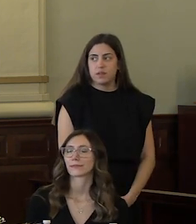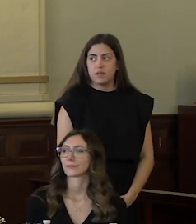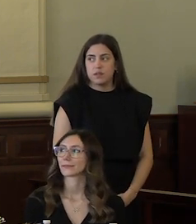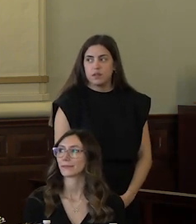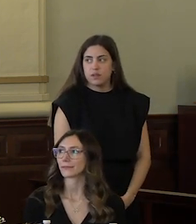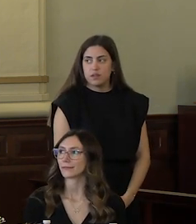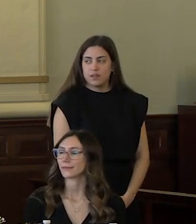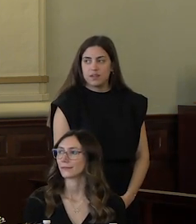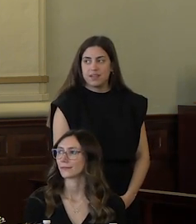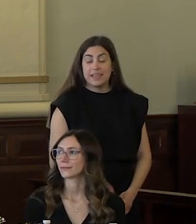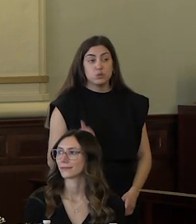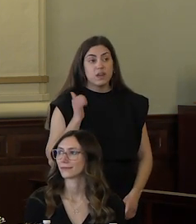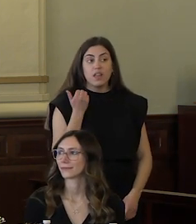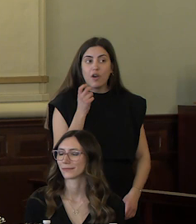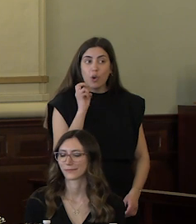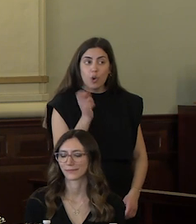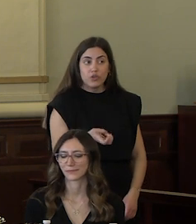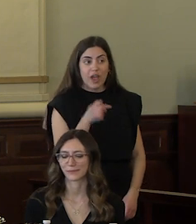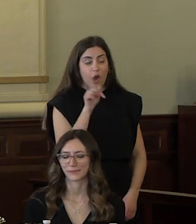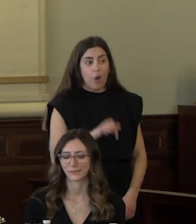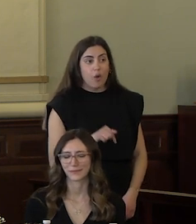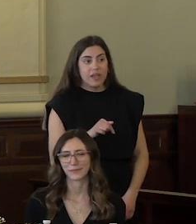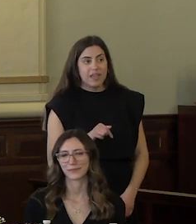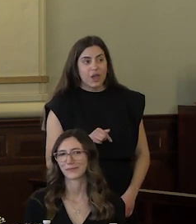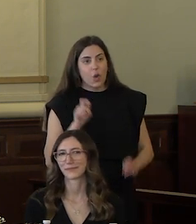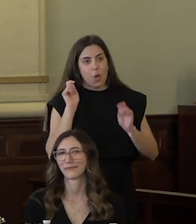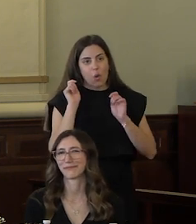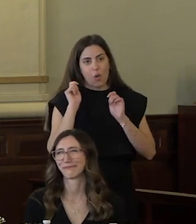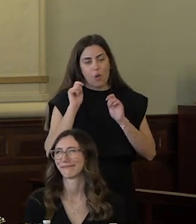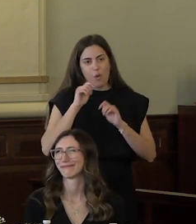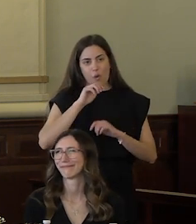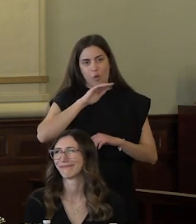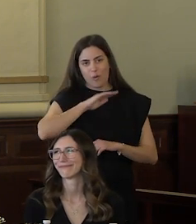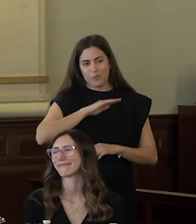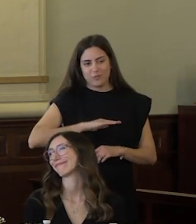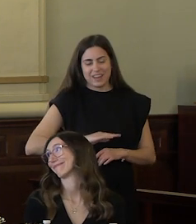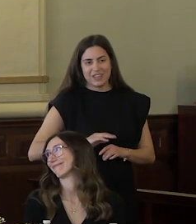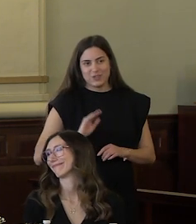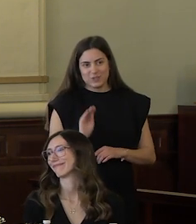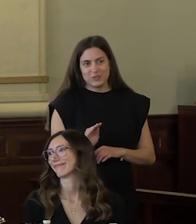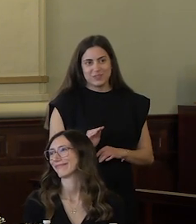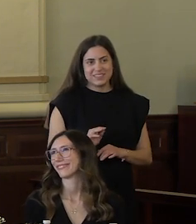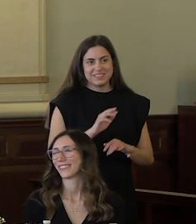¿Quieren más casualidades? Hoy es su cumpleaños. Vamos a cantarle